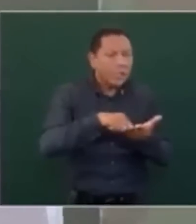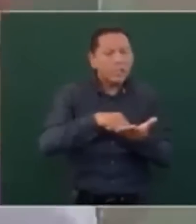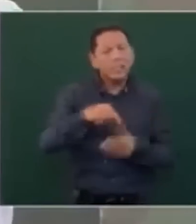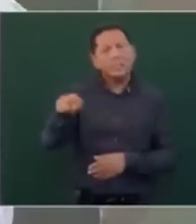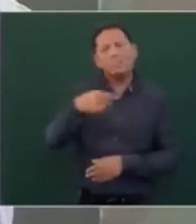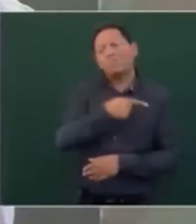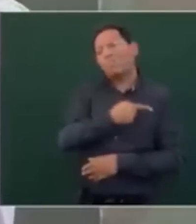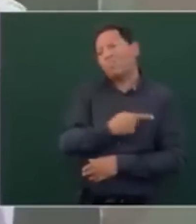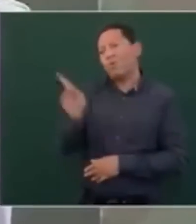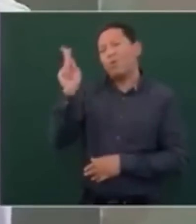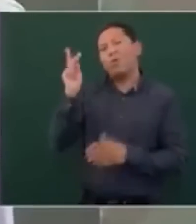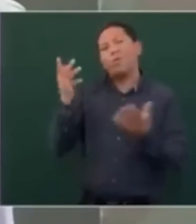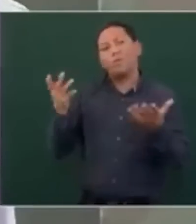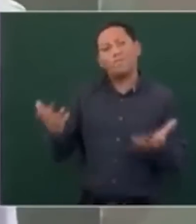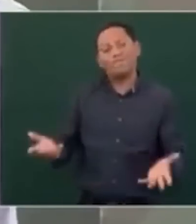cuando